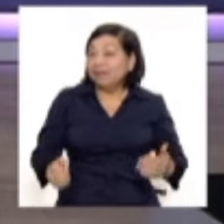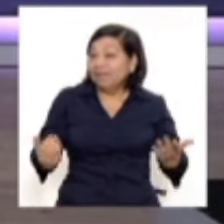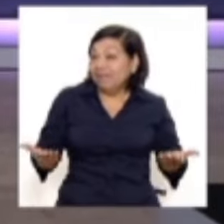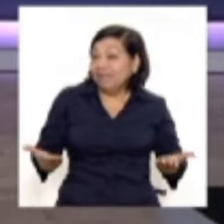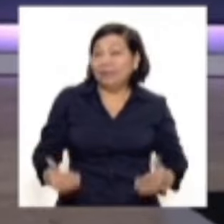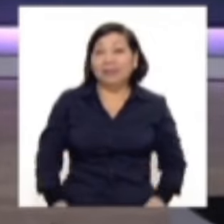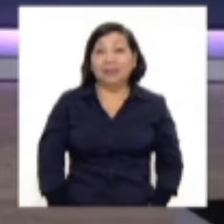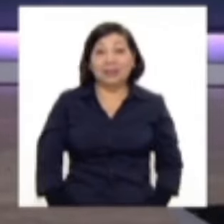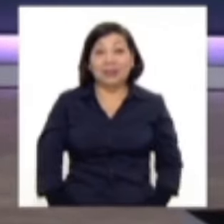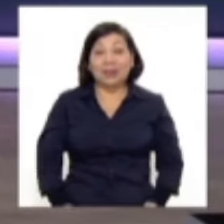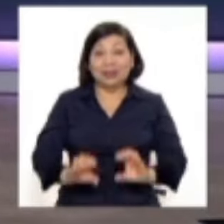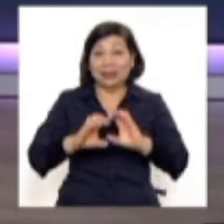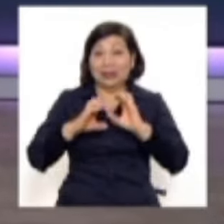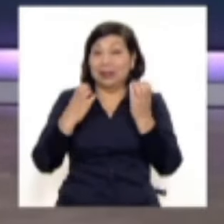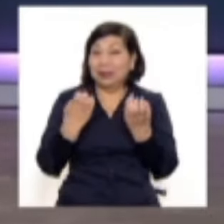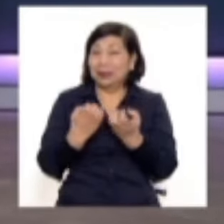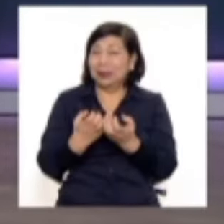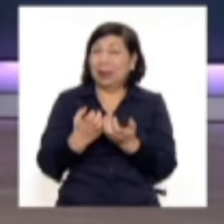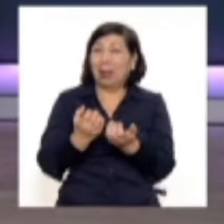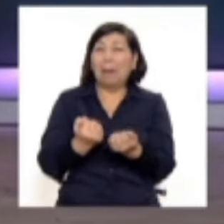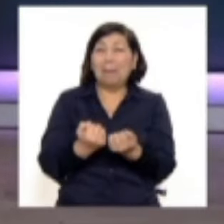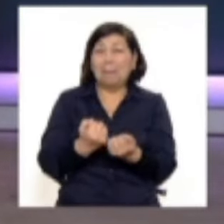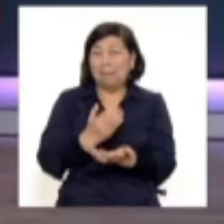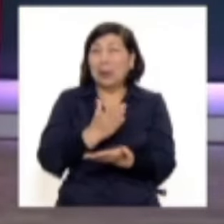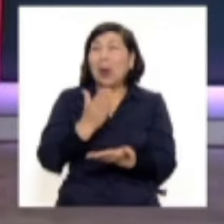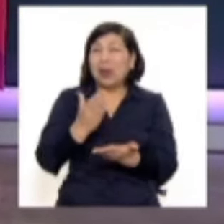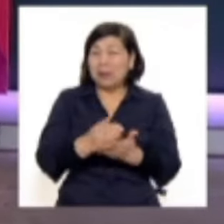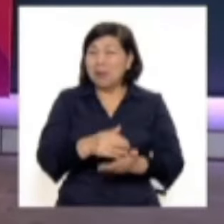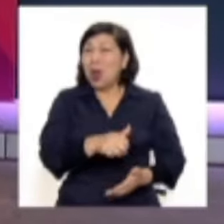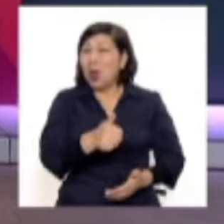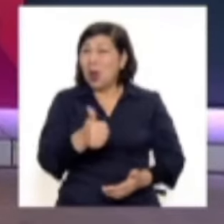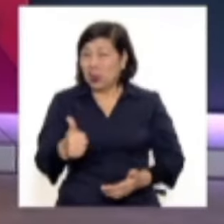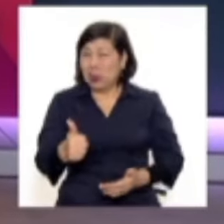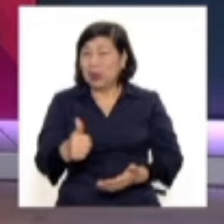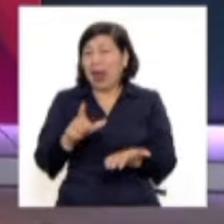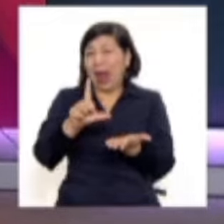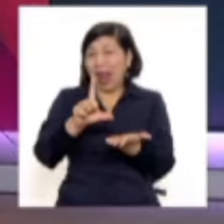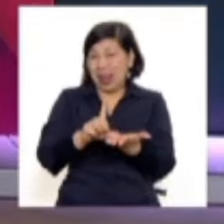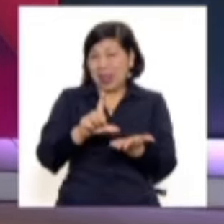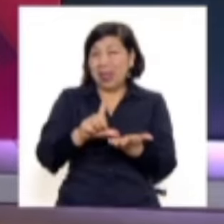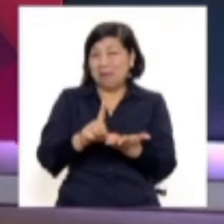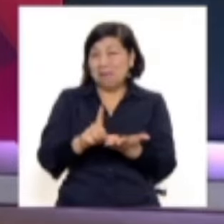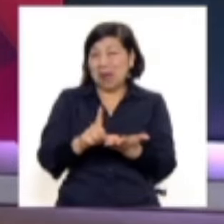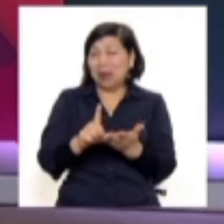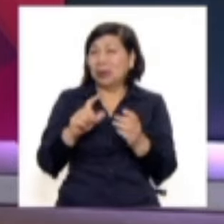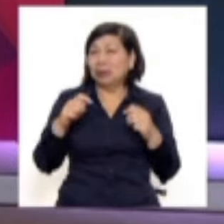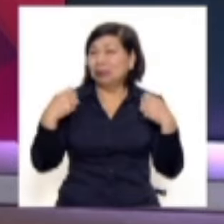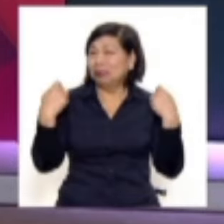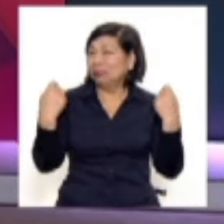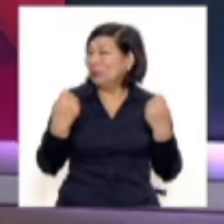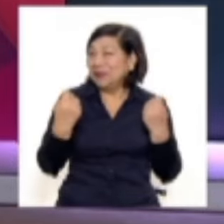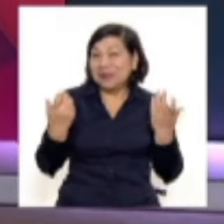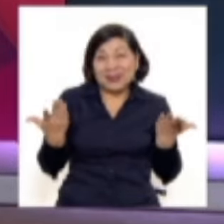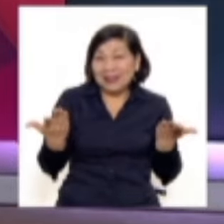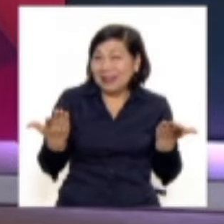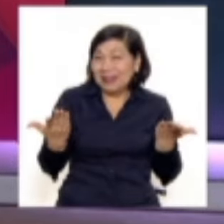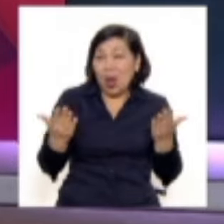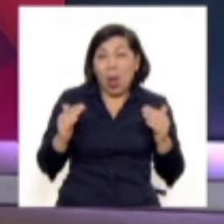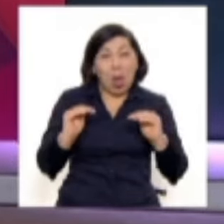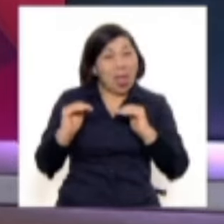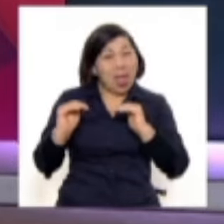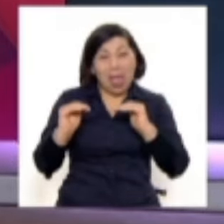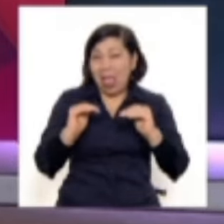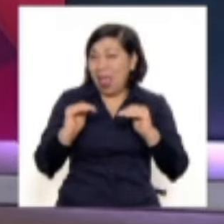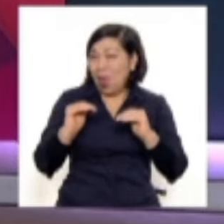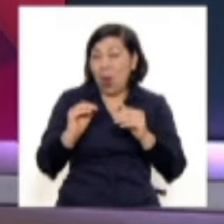Bueno, cerca del Estadio Monumental ha habido caos vehicular, pero hay otros puntos también de Lima donde la celebración se ha desarrollado en paralelo